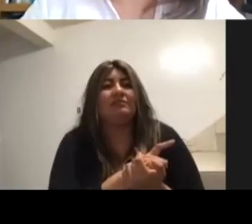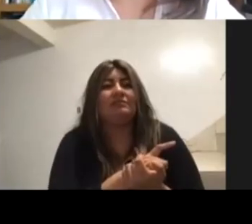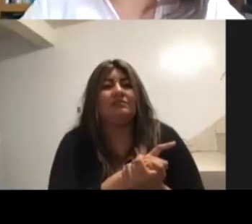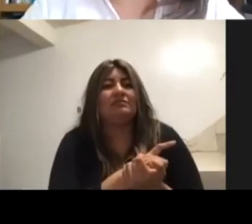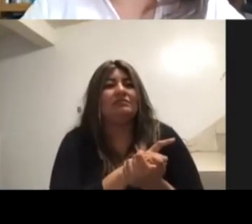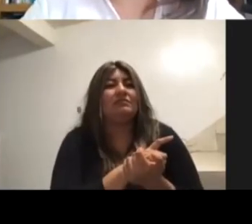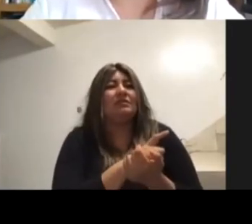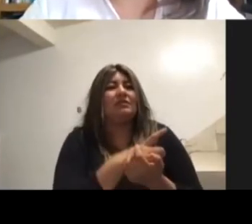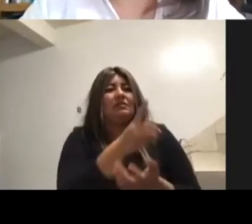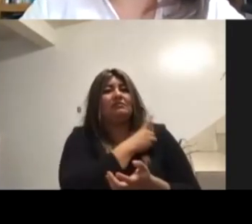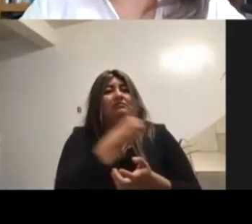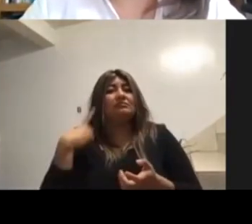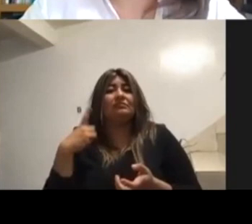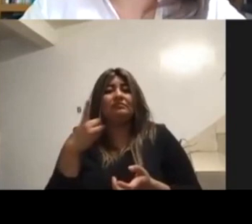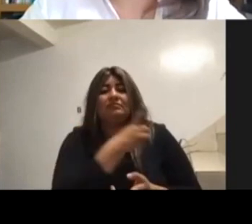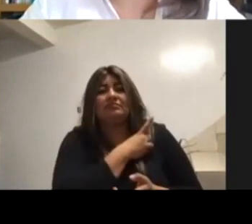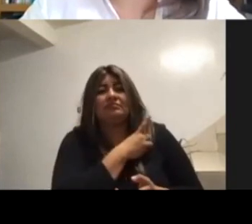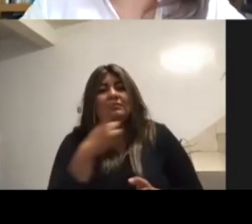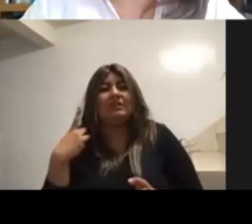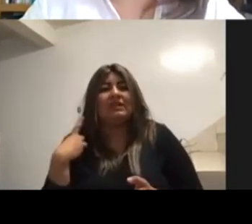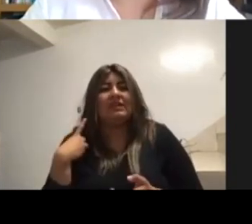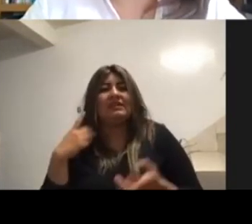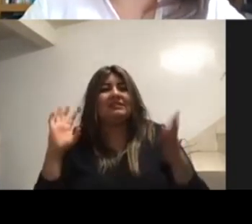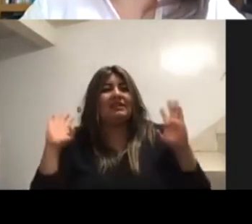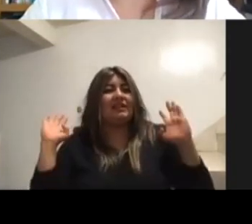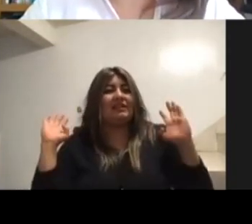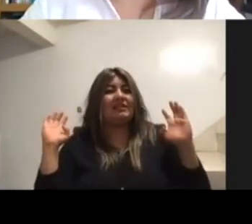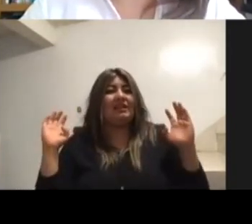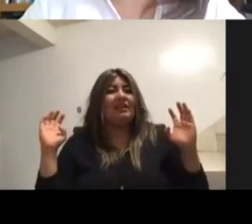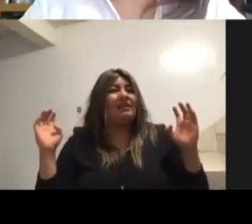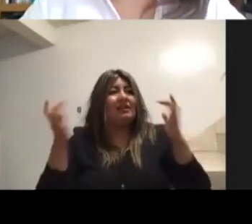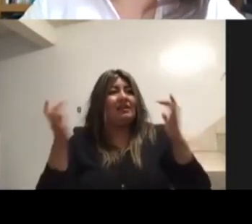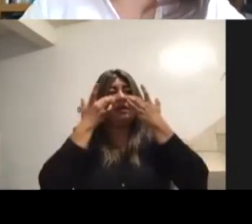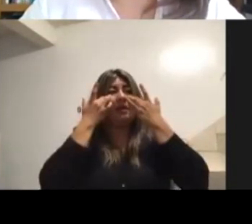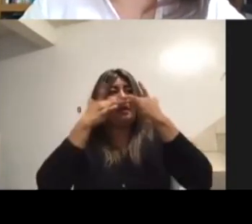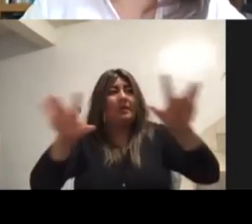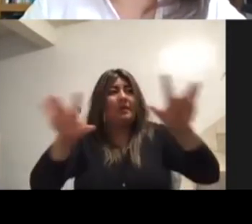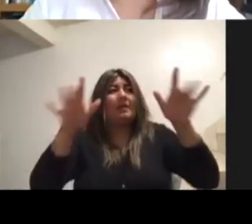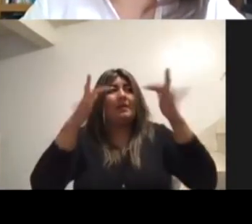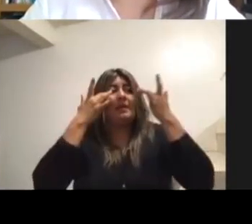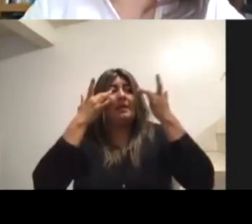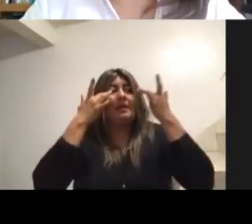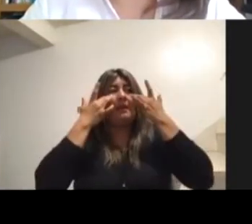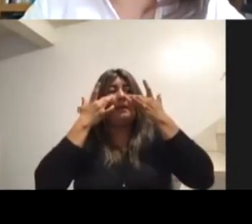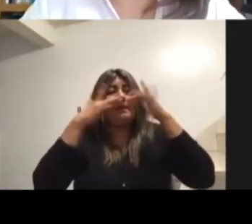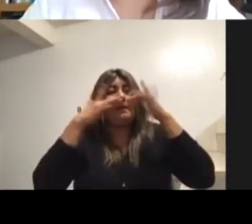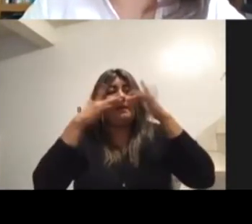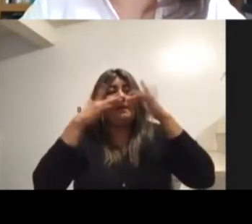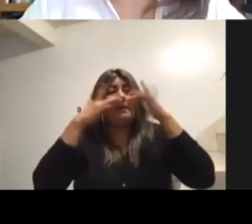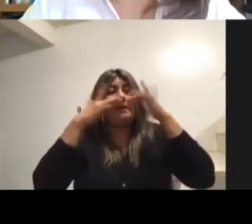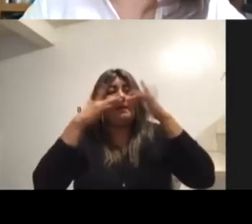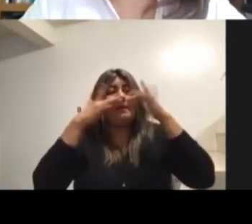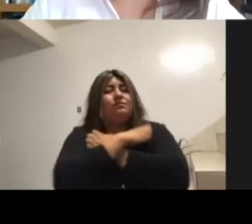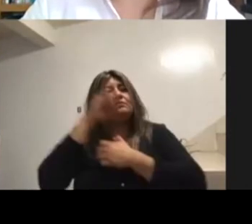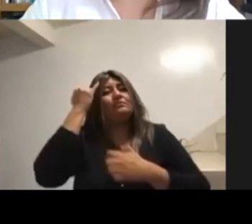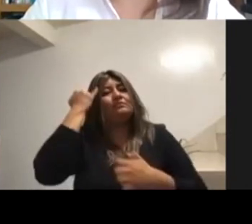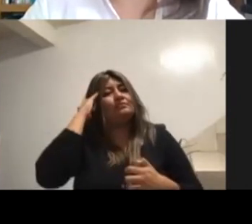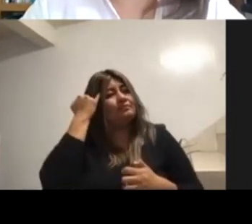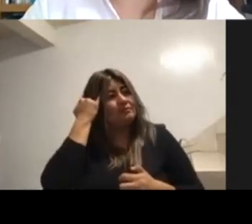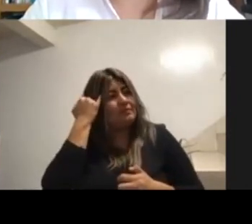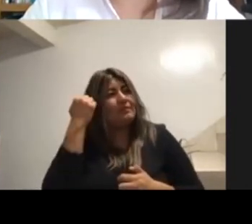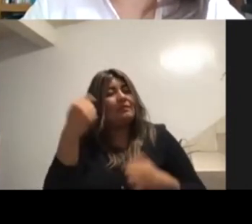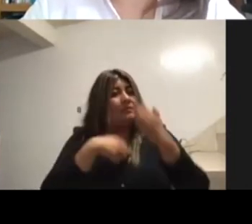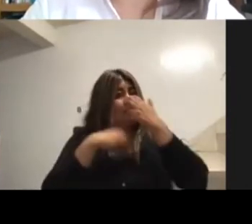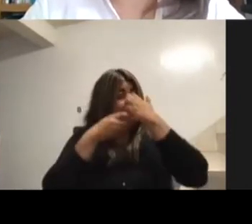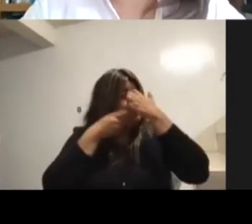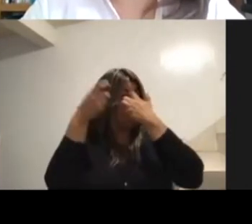cerrar la educación indígena, como dice la pregunta, mi primer brinco sería sí, pero eso no quiere